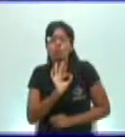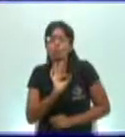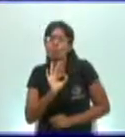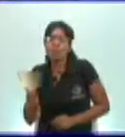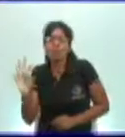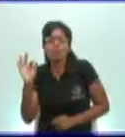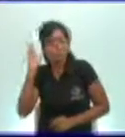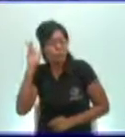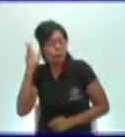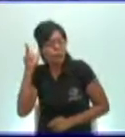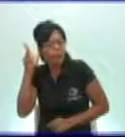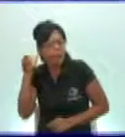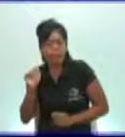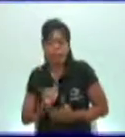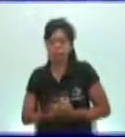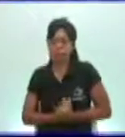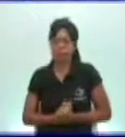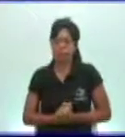desoída.